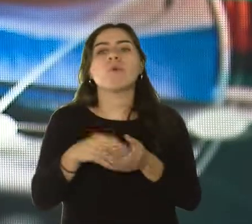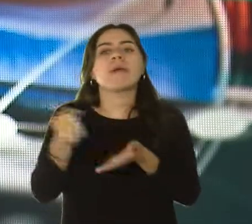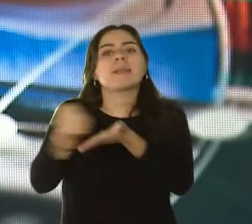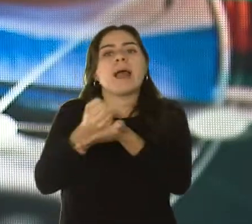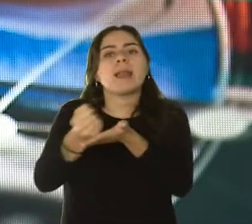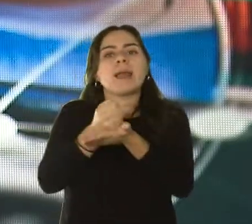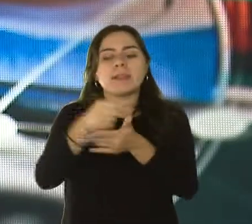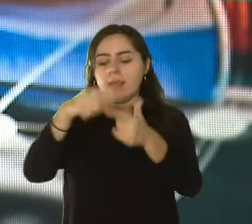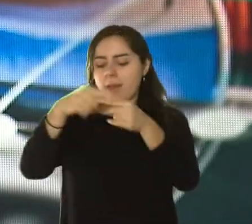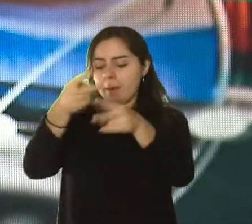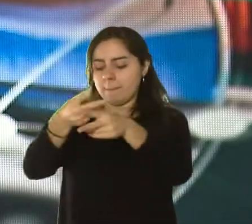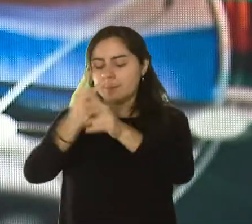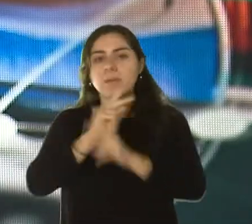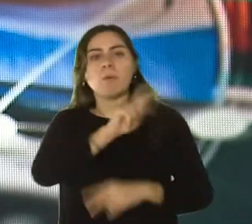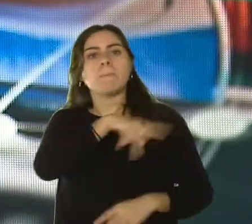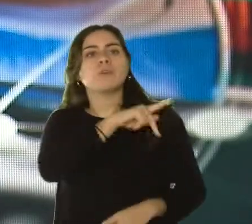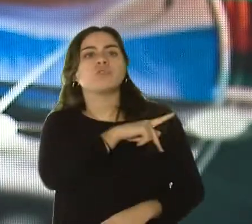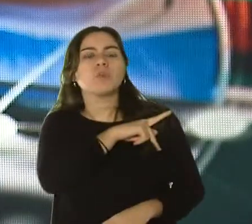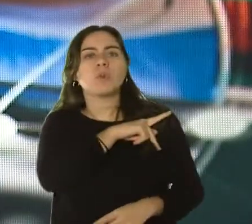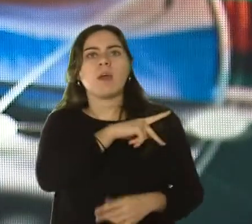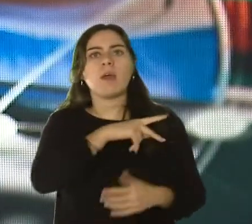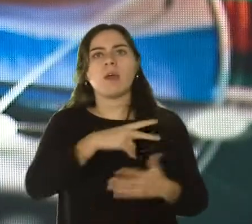¿okay?